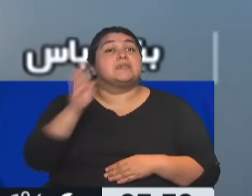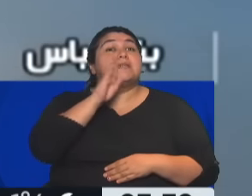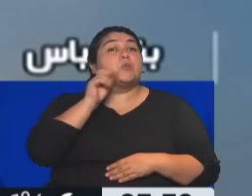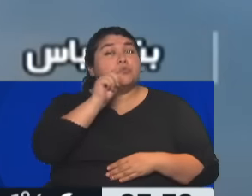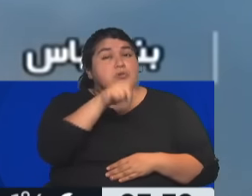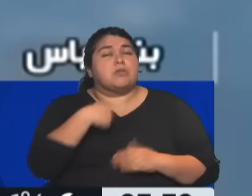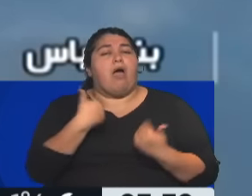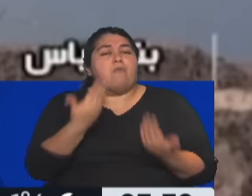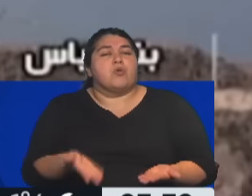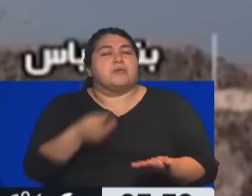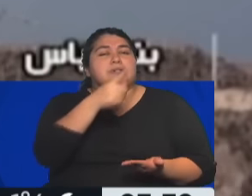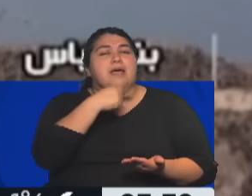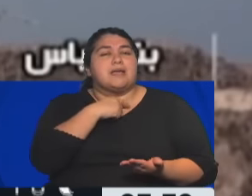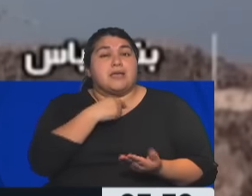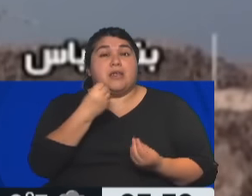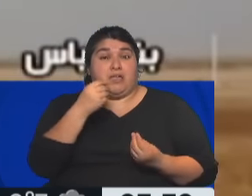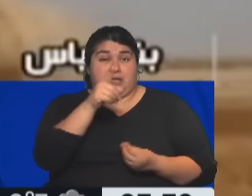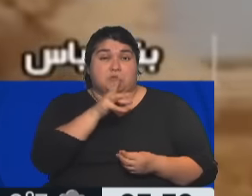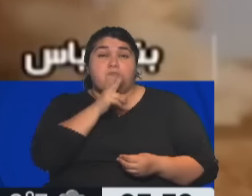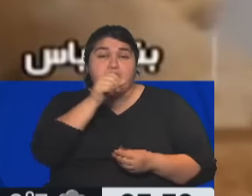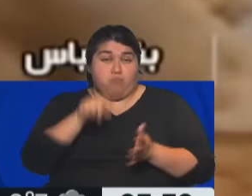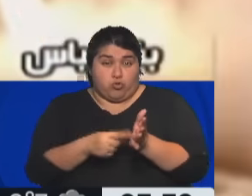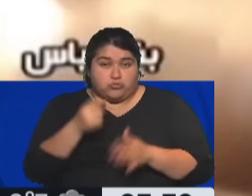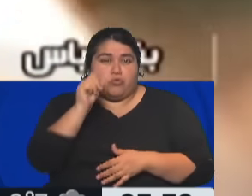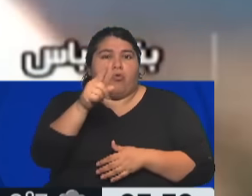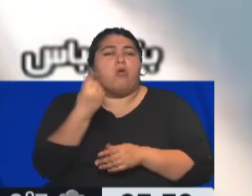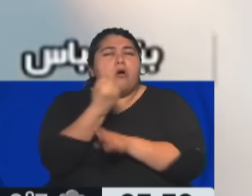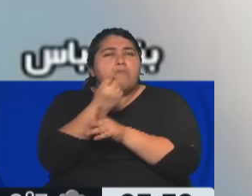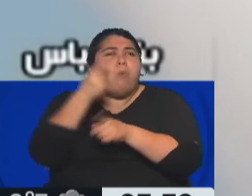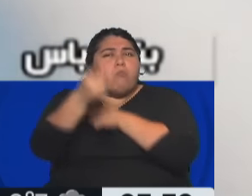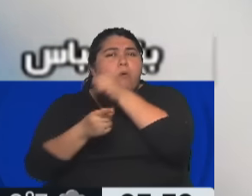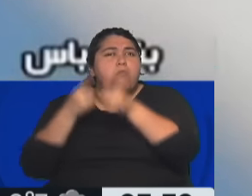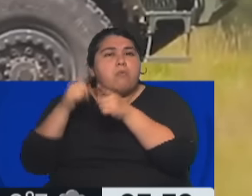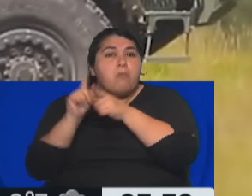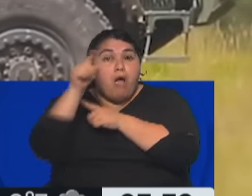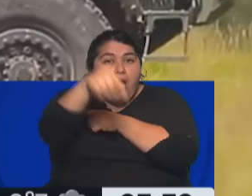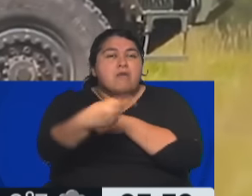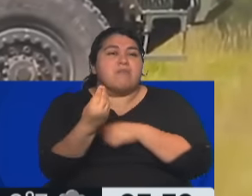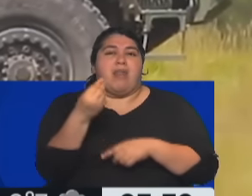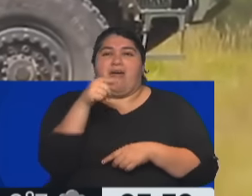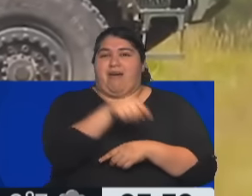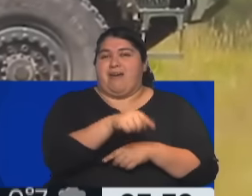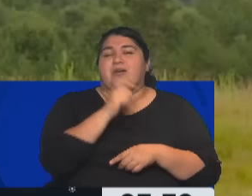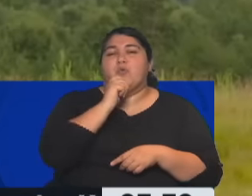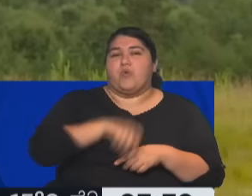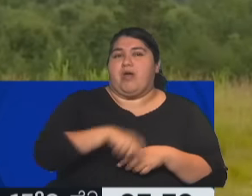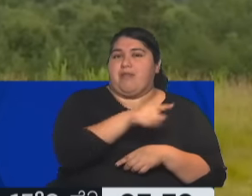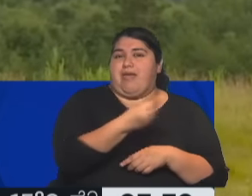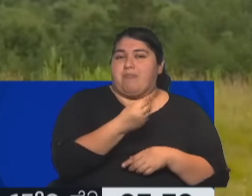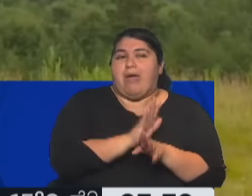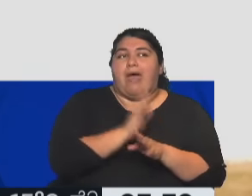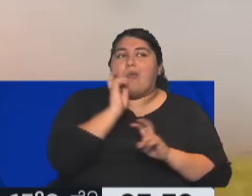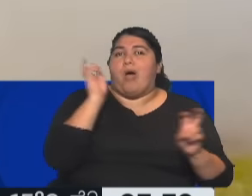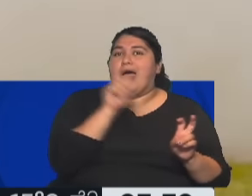está aprovechando la posibilidad de que Moscú use los misiles iraníes de largo alcance para habilitar a Zelensky a utilizar armamento similar de